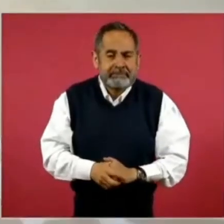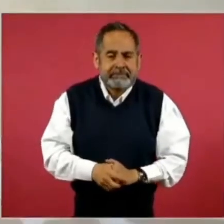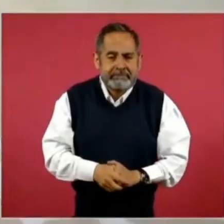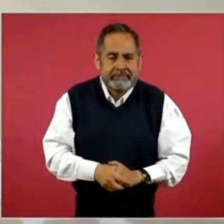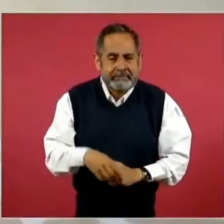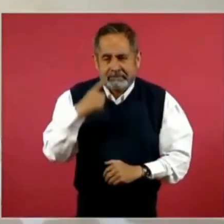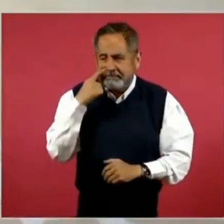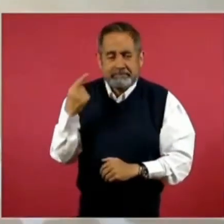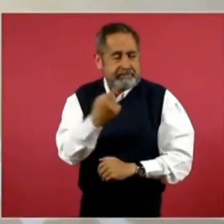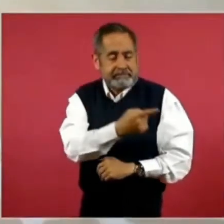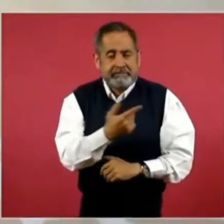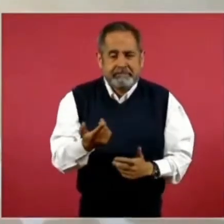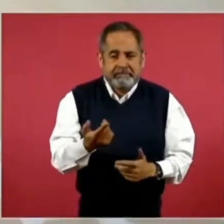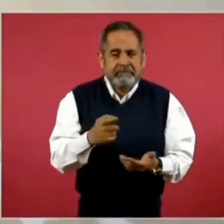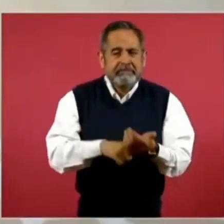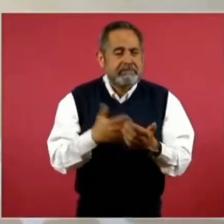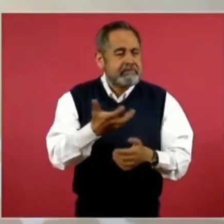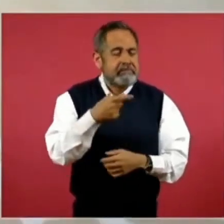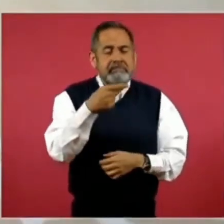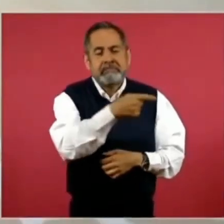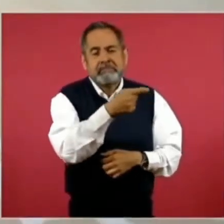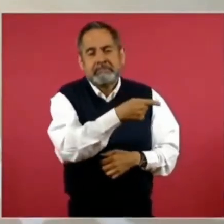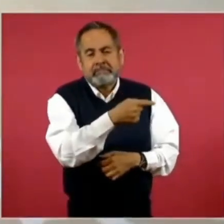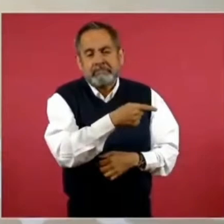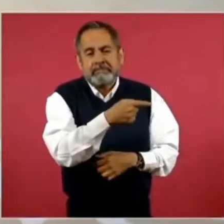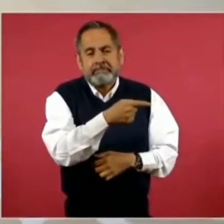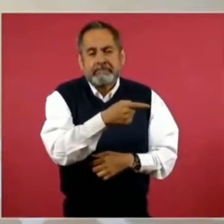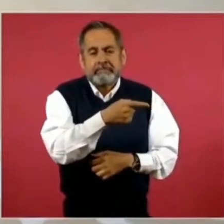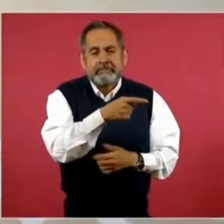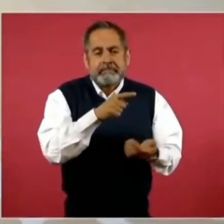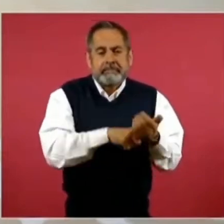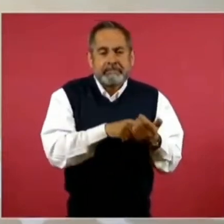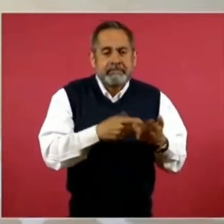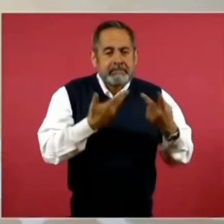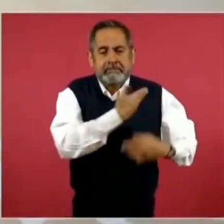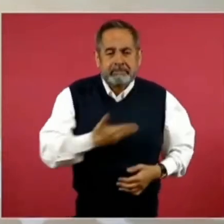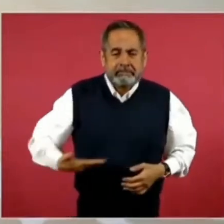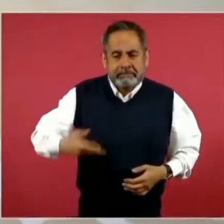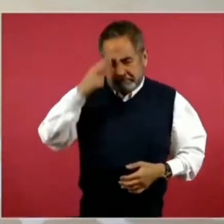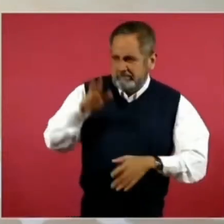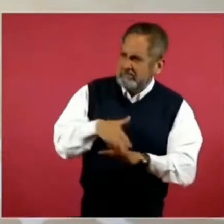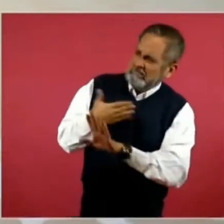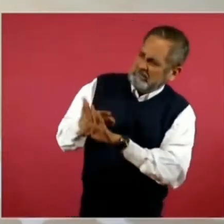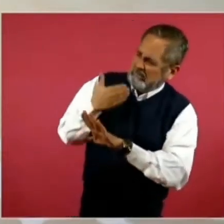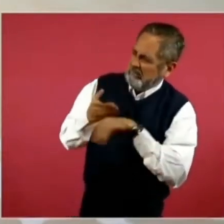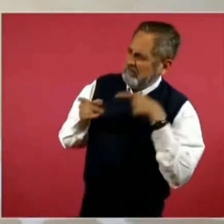miren lo que hacen con el presidente de